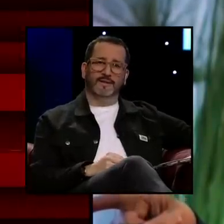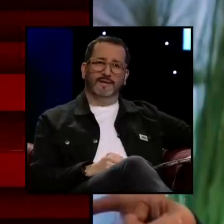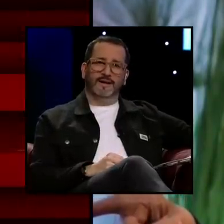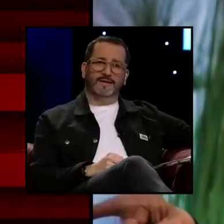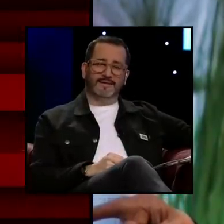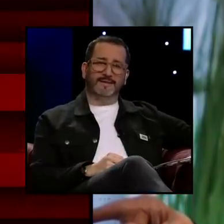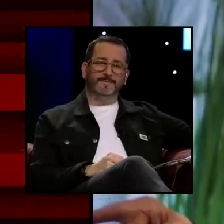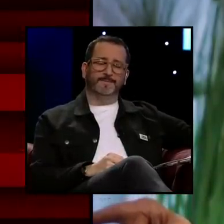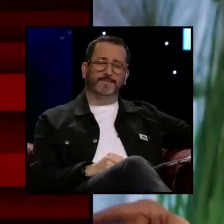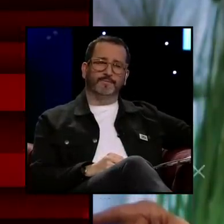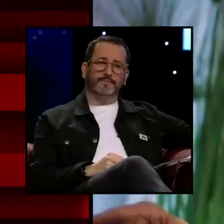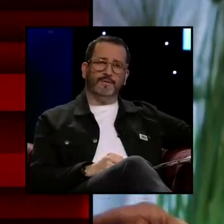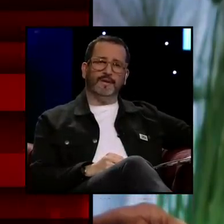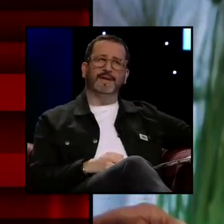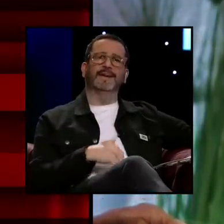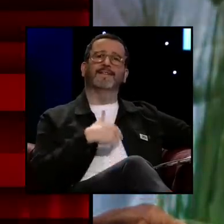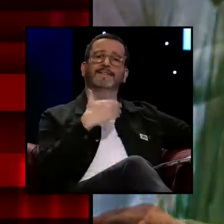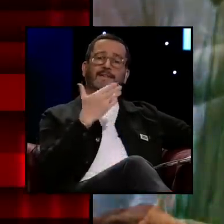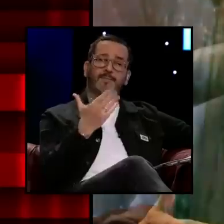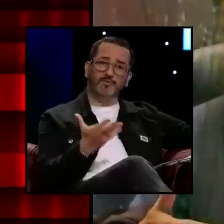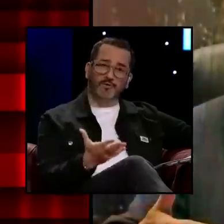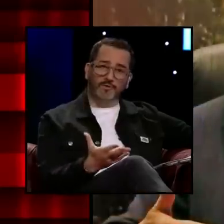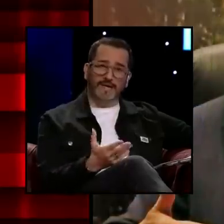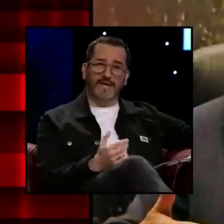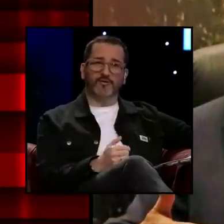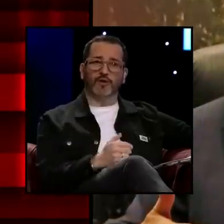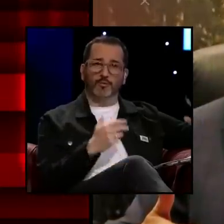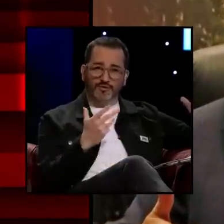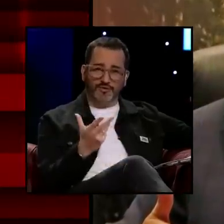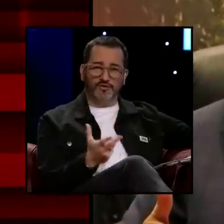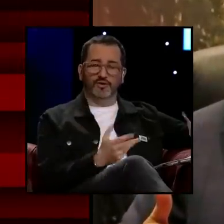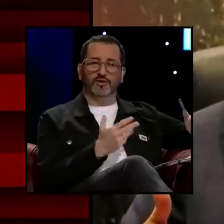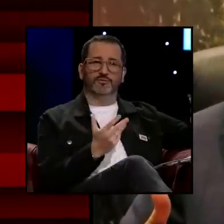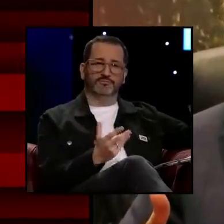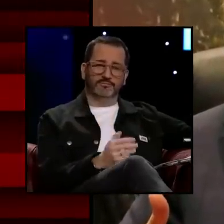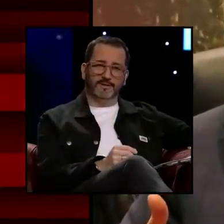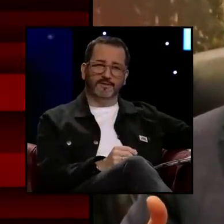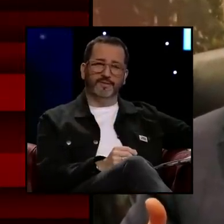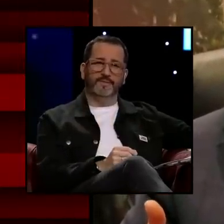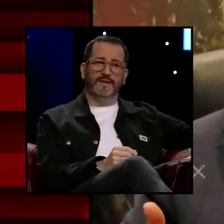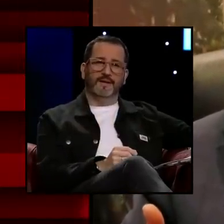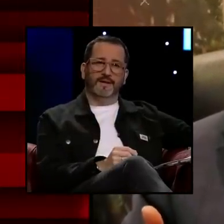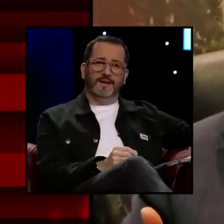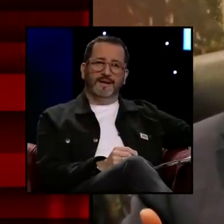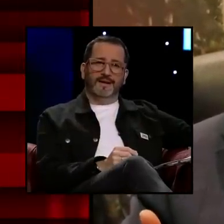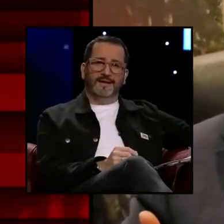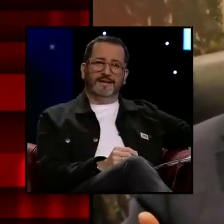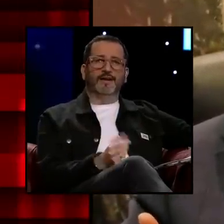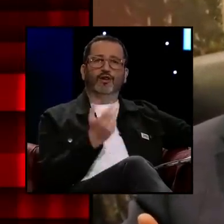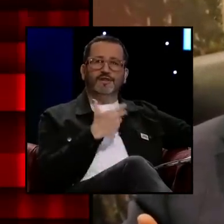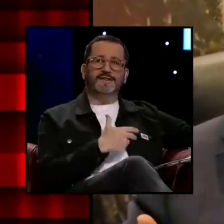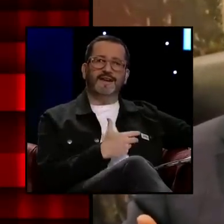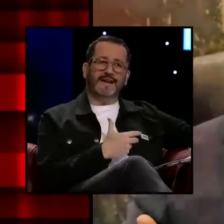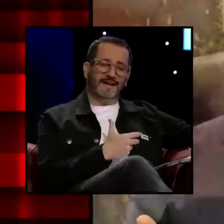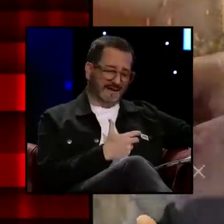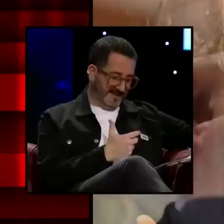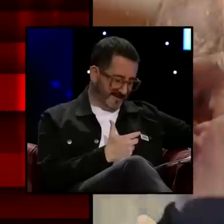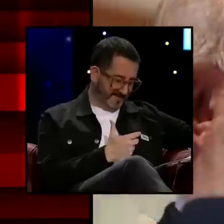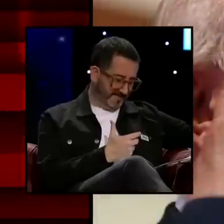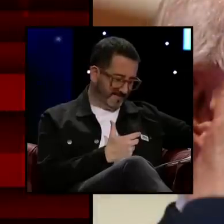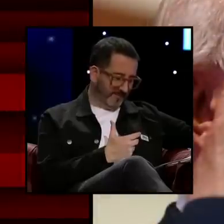Pinochet, etcétera, que encabeza después un gobierno, la oposición, en fin, que hoy